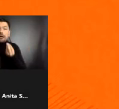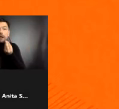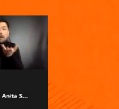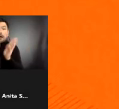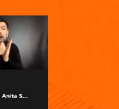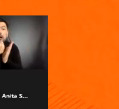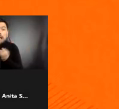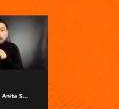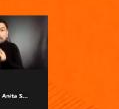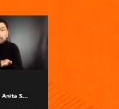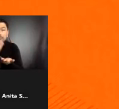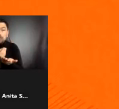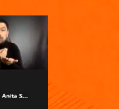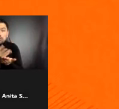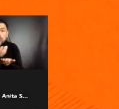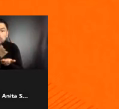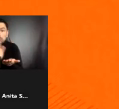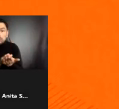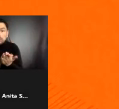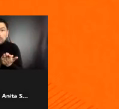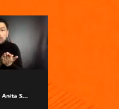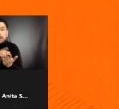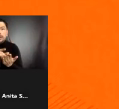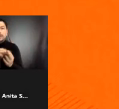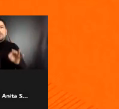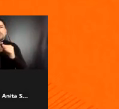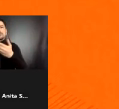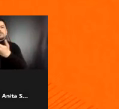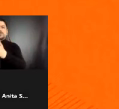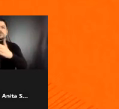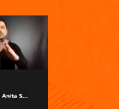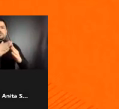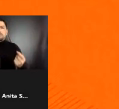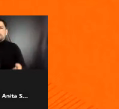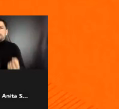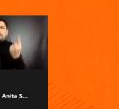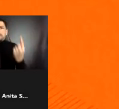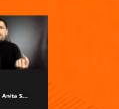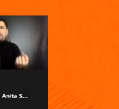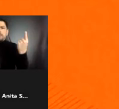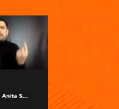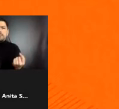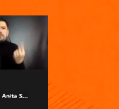que las ciudades produjeron durante el COVID-19, datos que en este momento están disponibles,